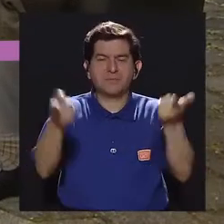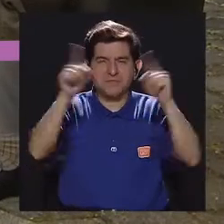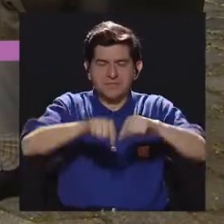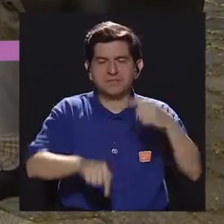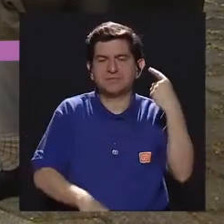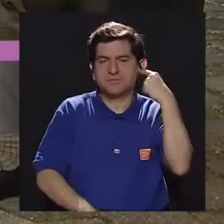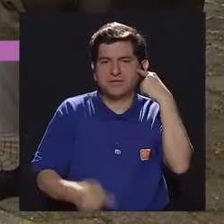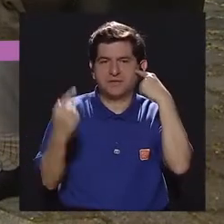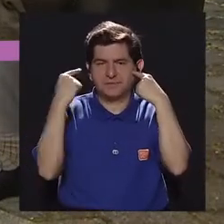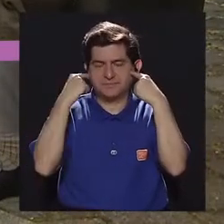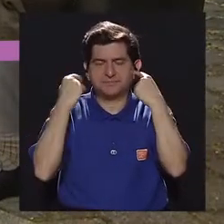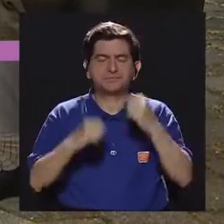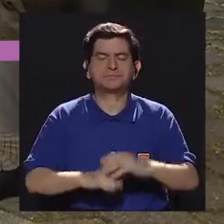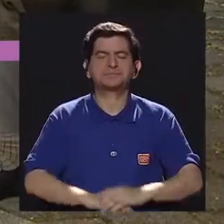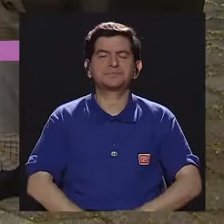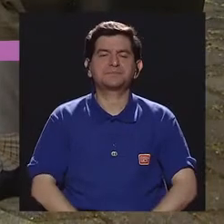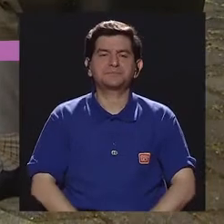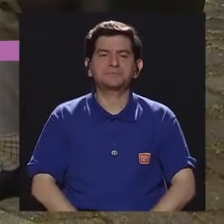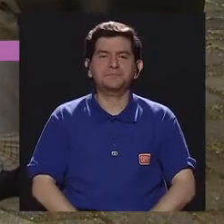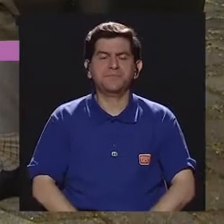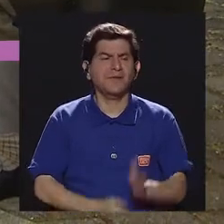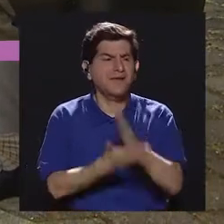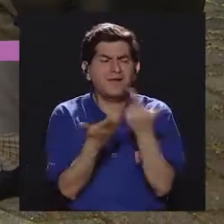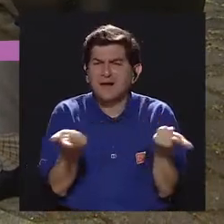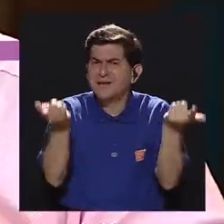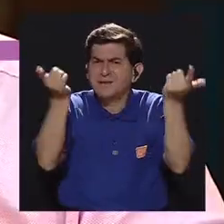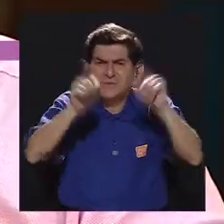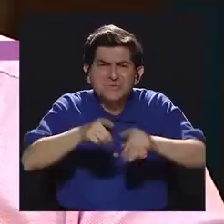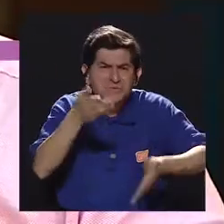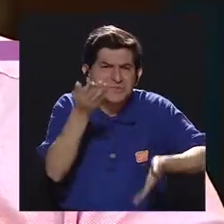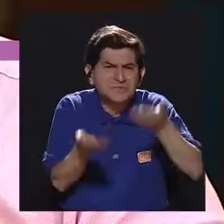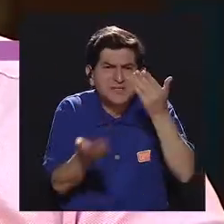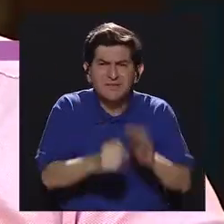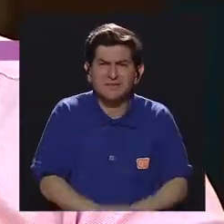y la inicial, ¿verdad? Doctor, ¿y pasa algo